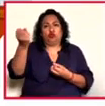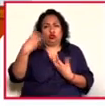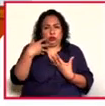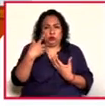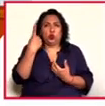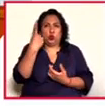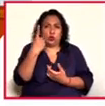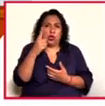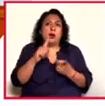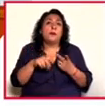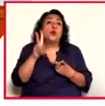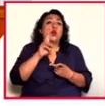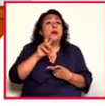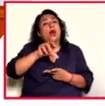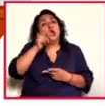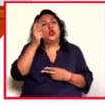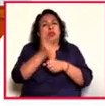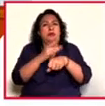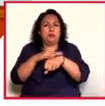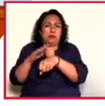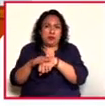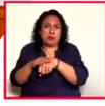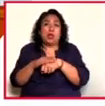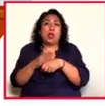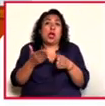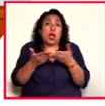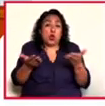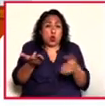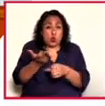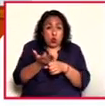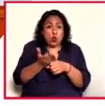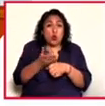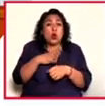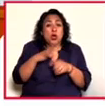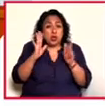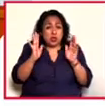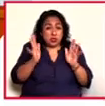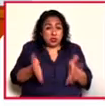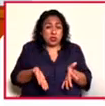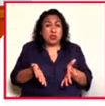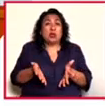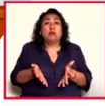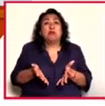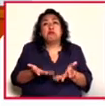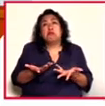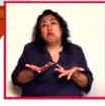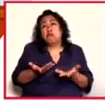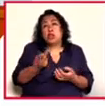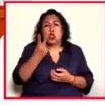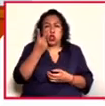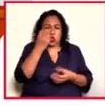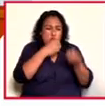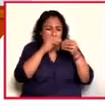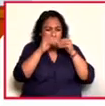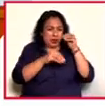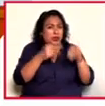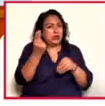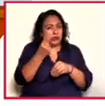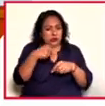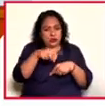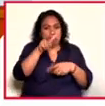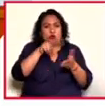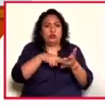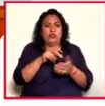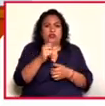intentar en otras convocatorias, pero por lo menos ahorita ya tenemos unos dos montajes que sacar este año.